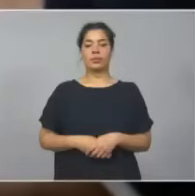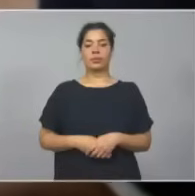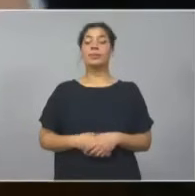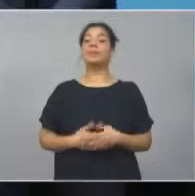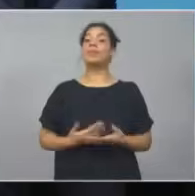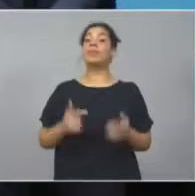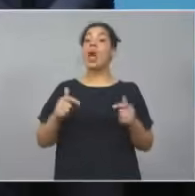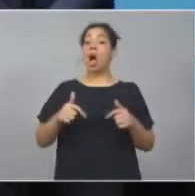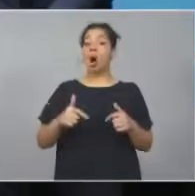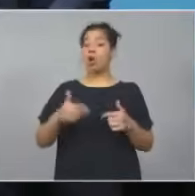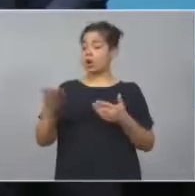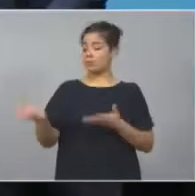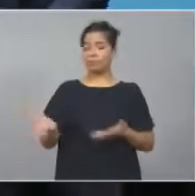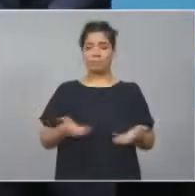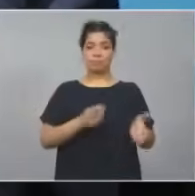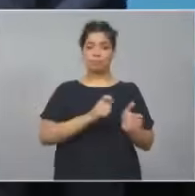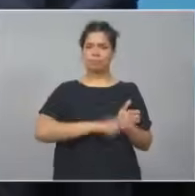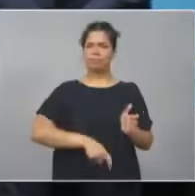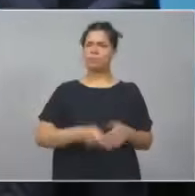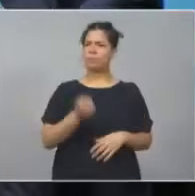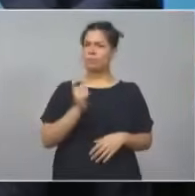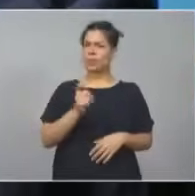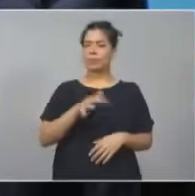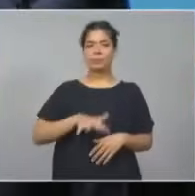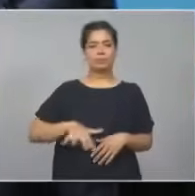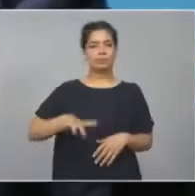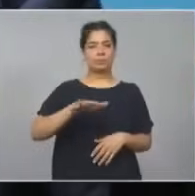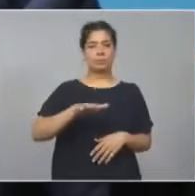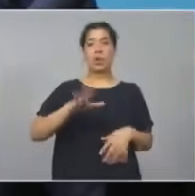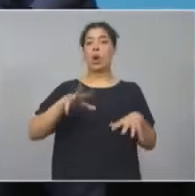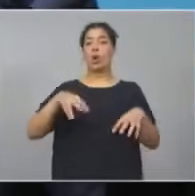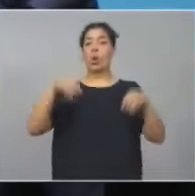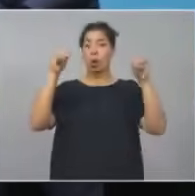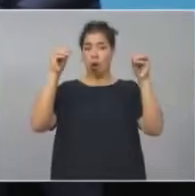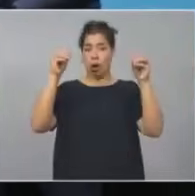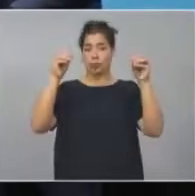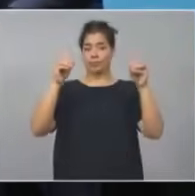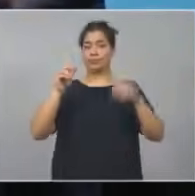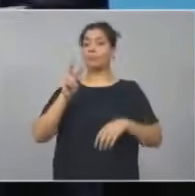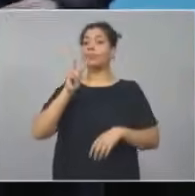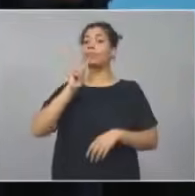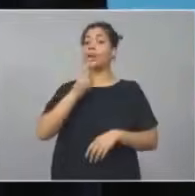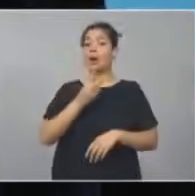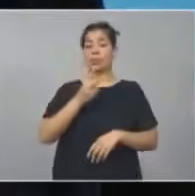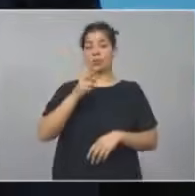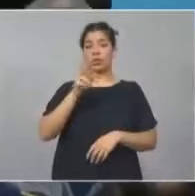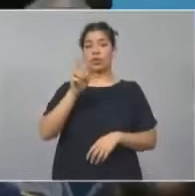Firma a continuación el municipio de Luján, Leo Boto.